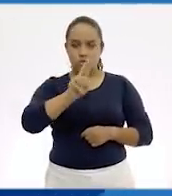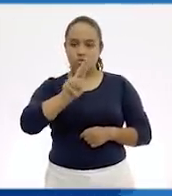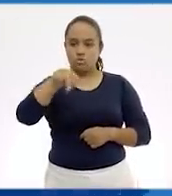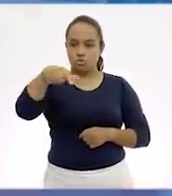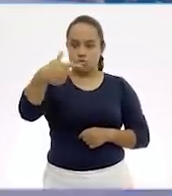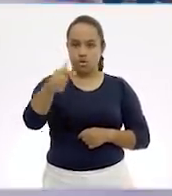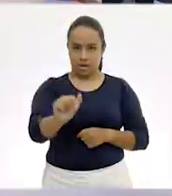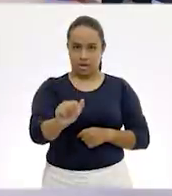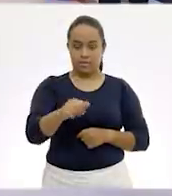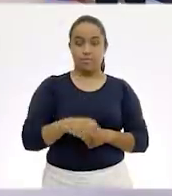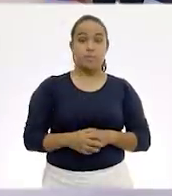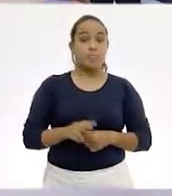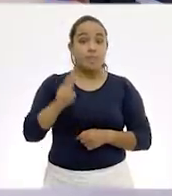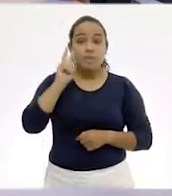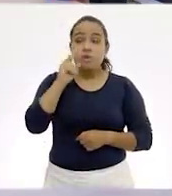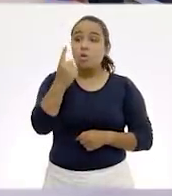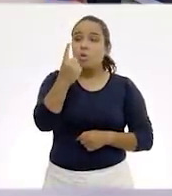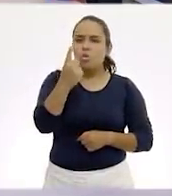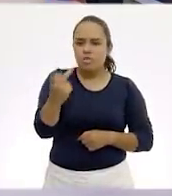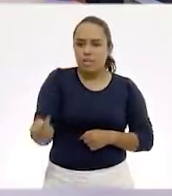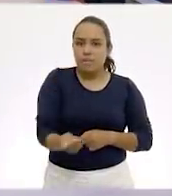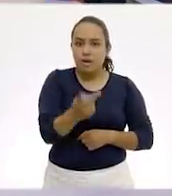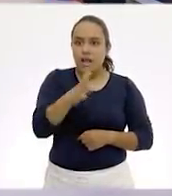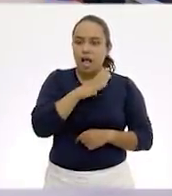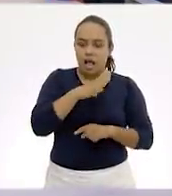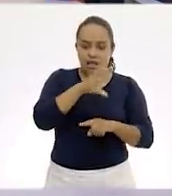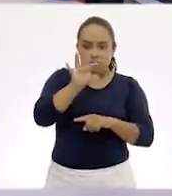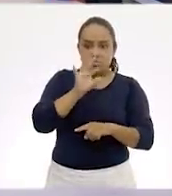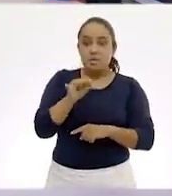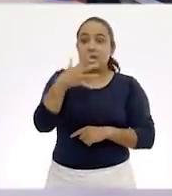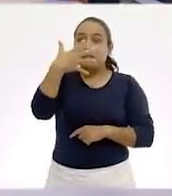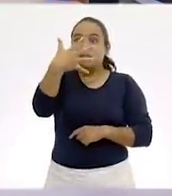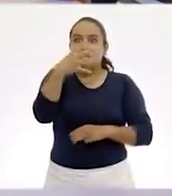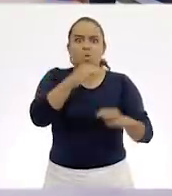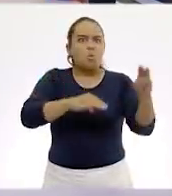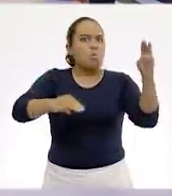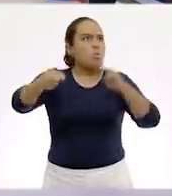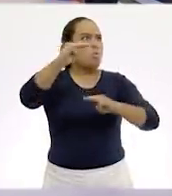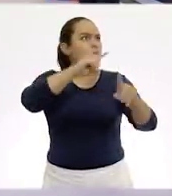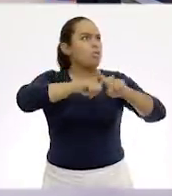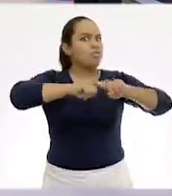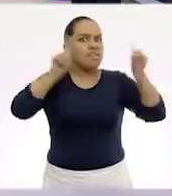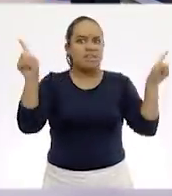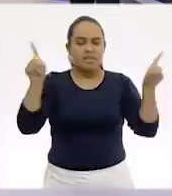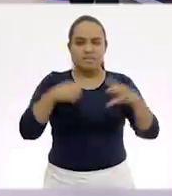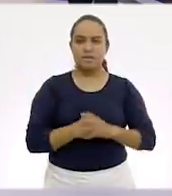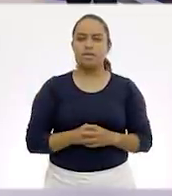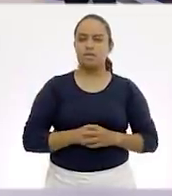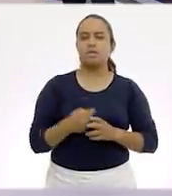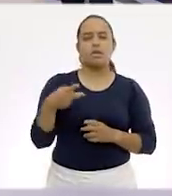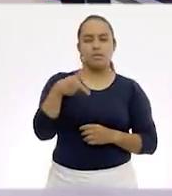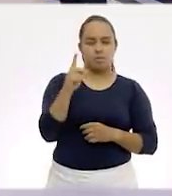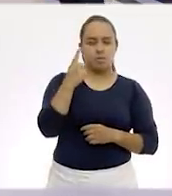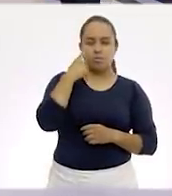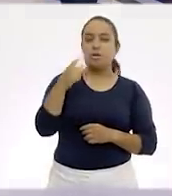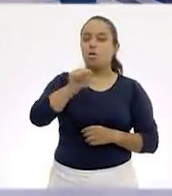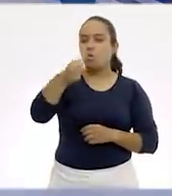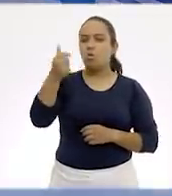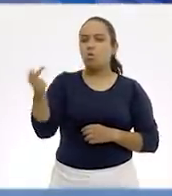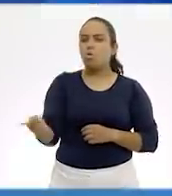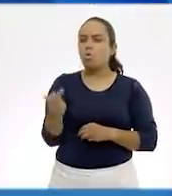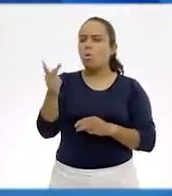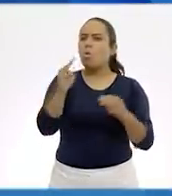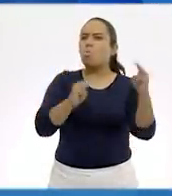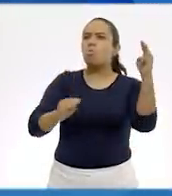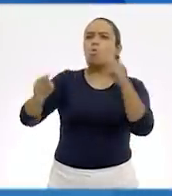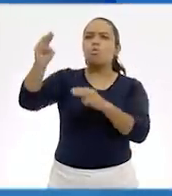Entonces, ¿viste cómo con una sola pregunta encontraste 5 montañas diferentes? Así es. Si te dijera, o te preguntara, ¿qué